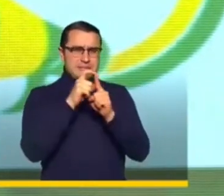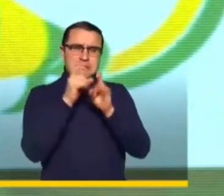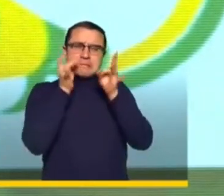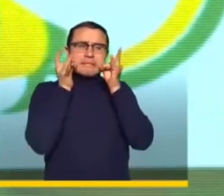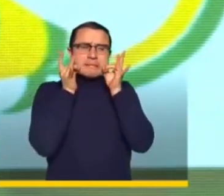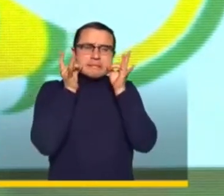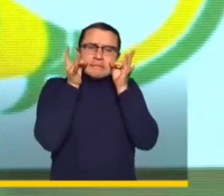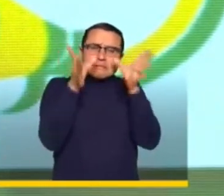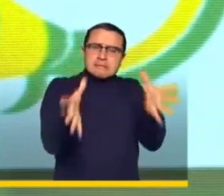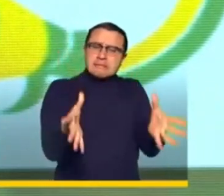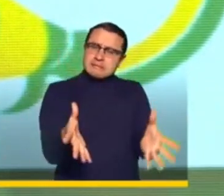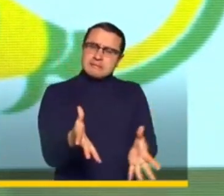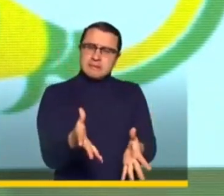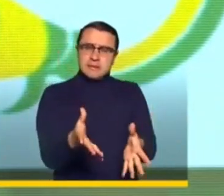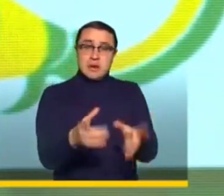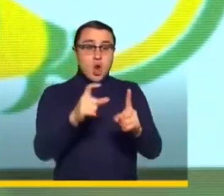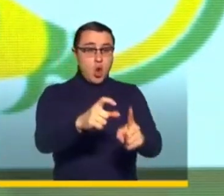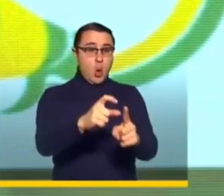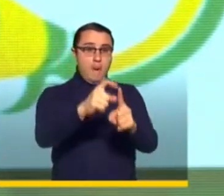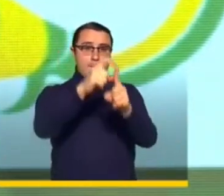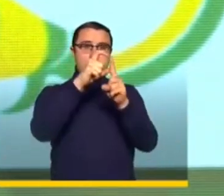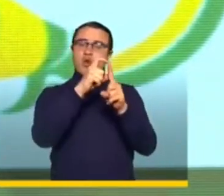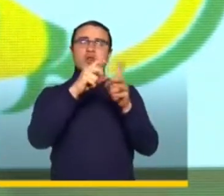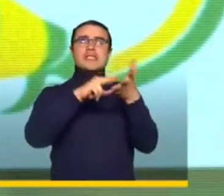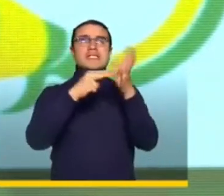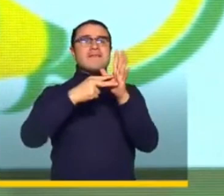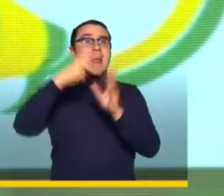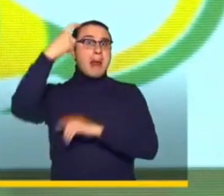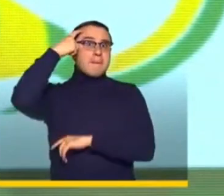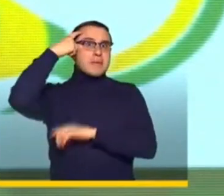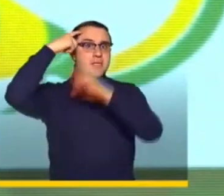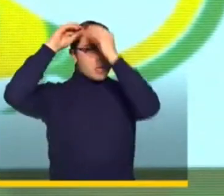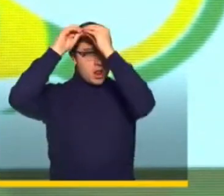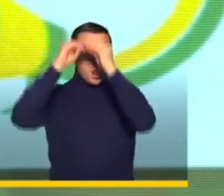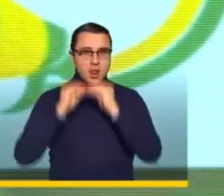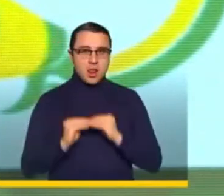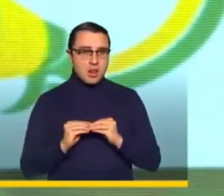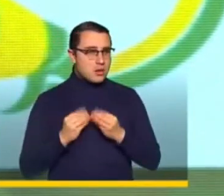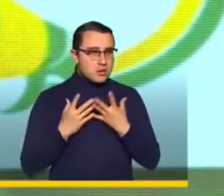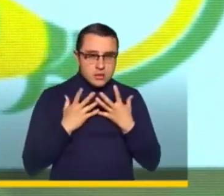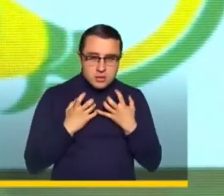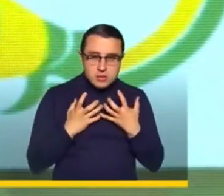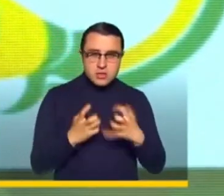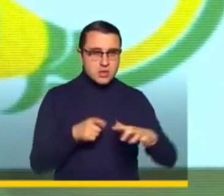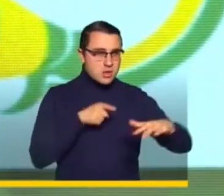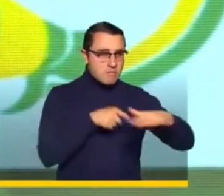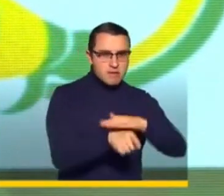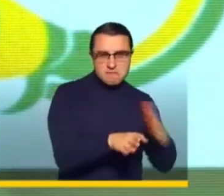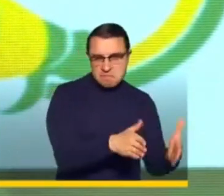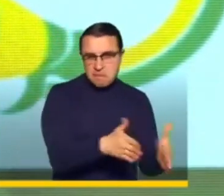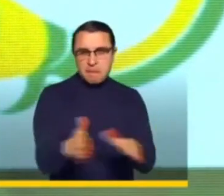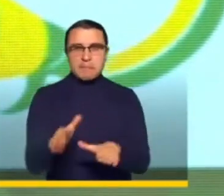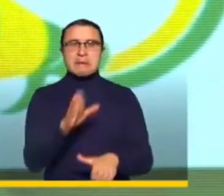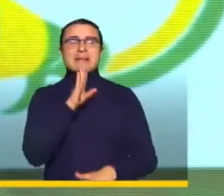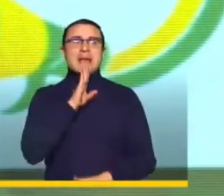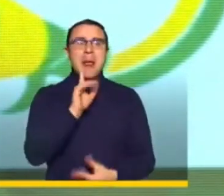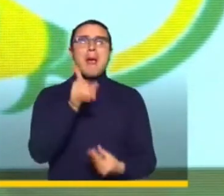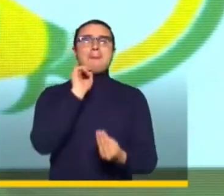simple palabra, era una mentalidad asesina en la extrema derecha